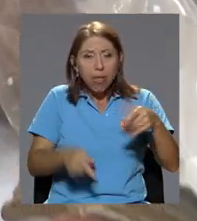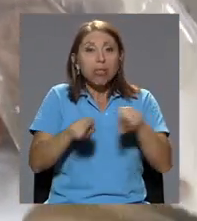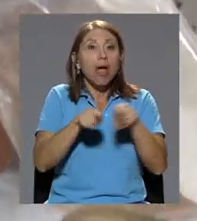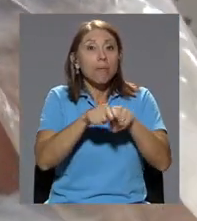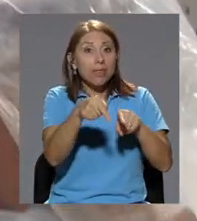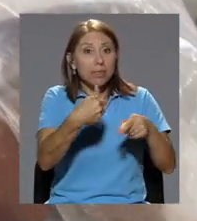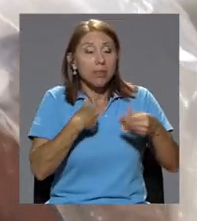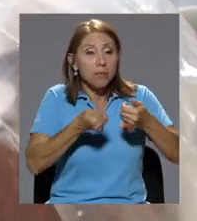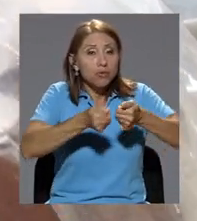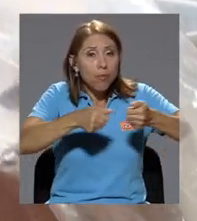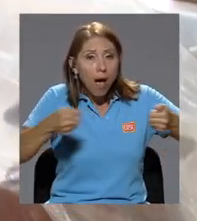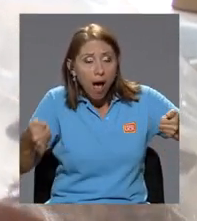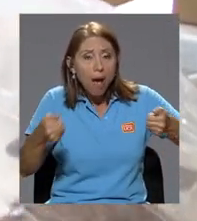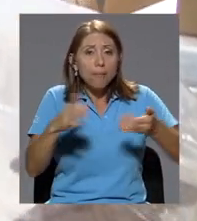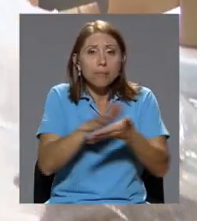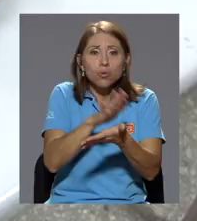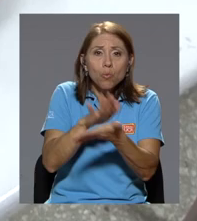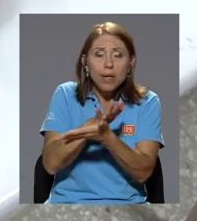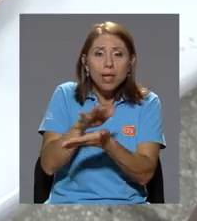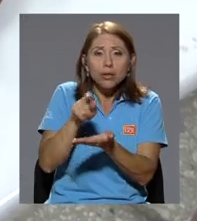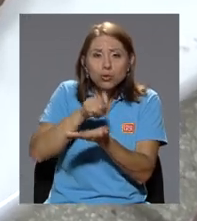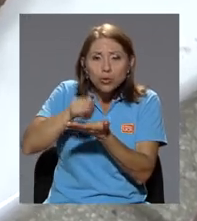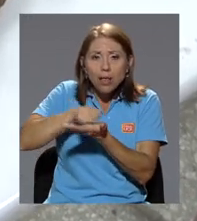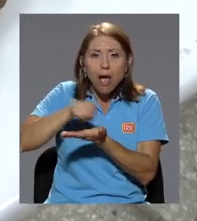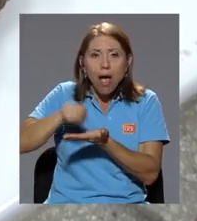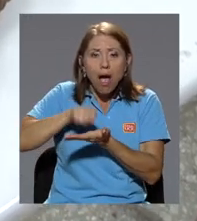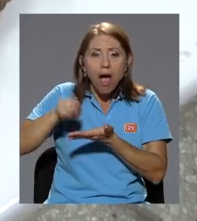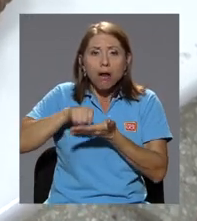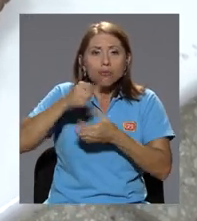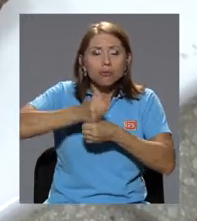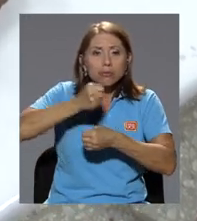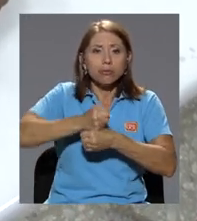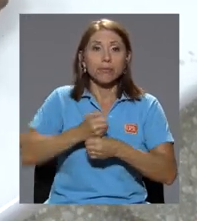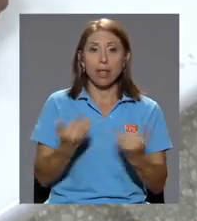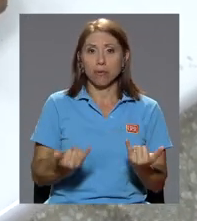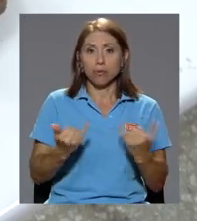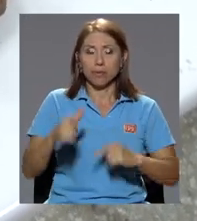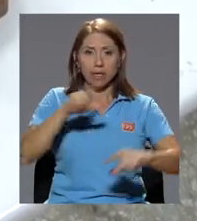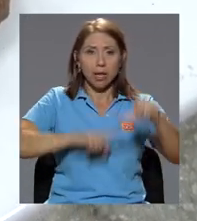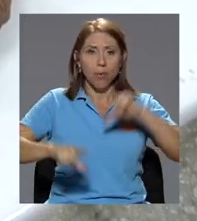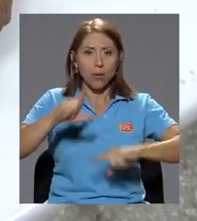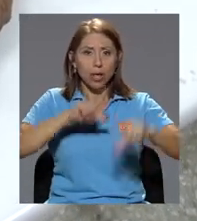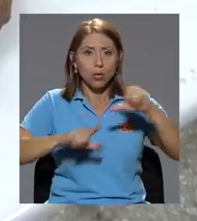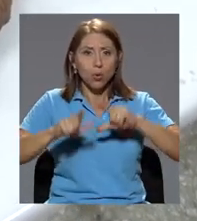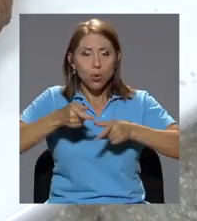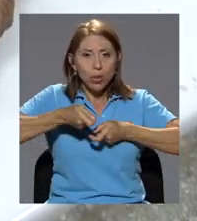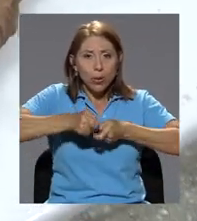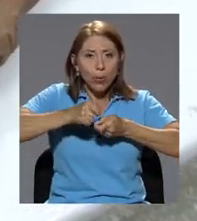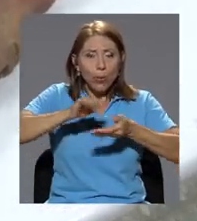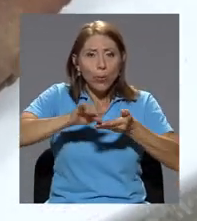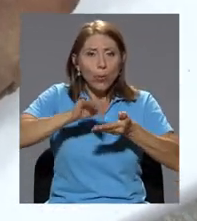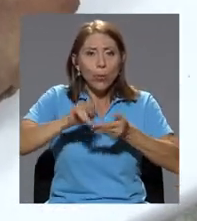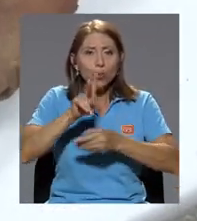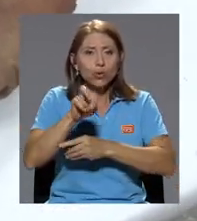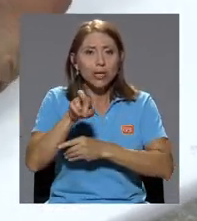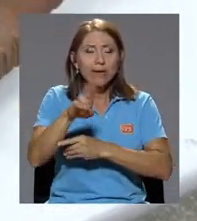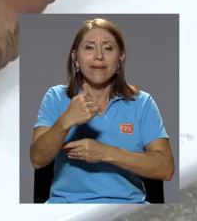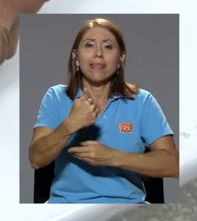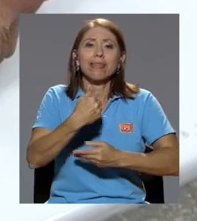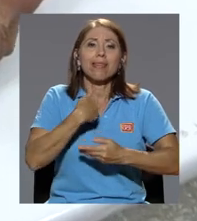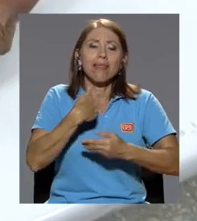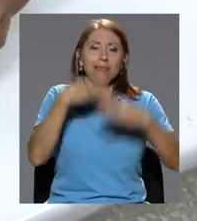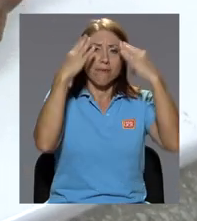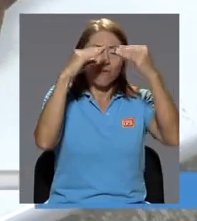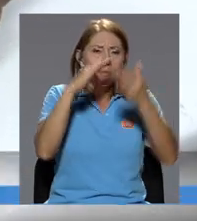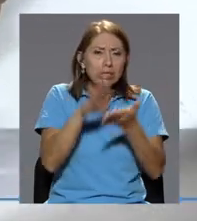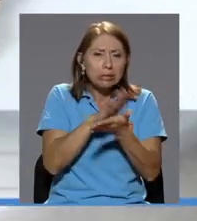de documentos, de diarios de campo. Actualmente, el Laboratorio de Arqueología de la UCR posee información